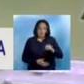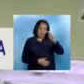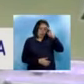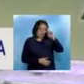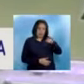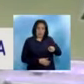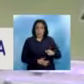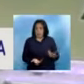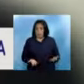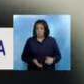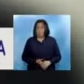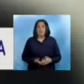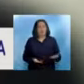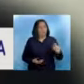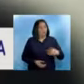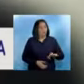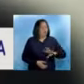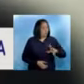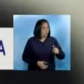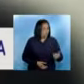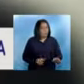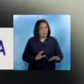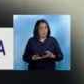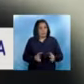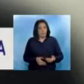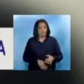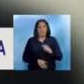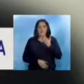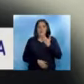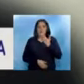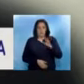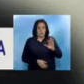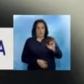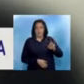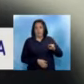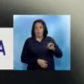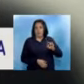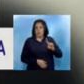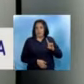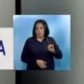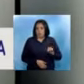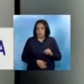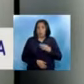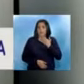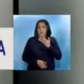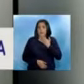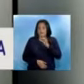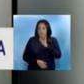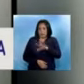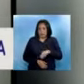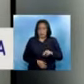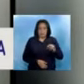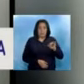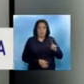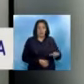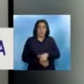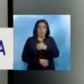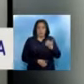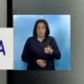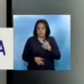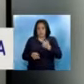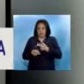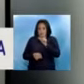este sería uno más de los atracos que habría cometido Fernando Silva, alias Nandito, junto a su cómplice Oscar